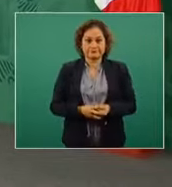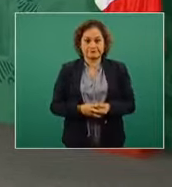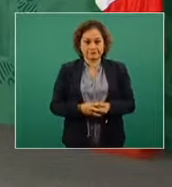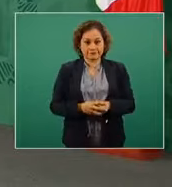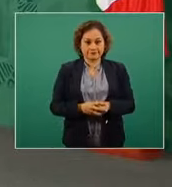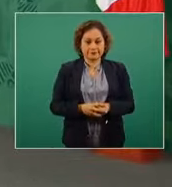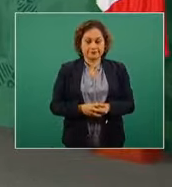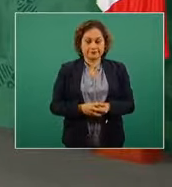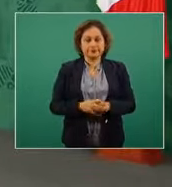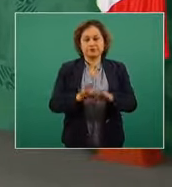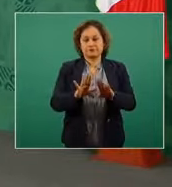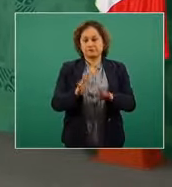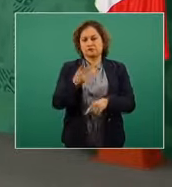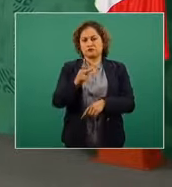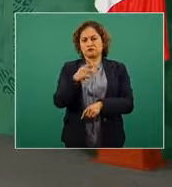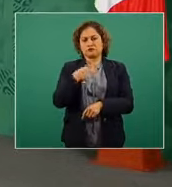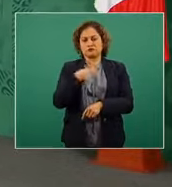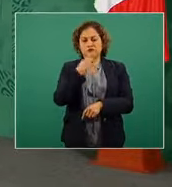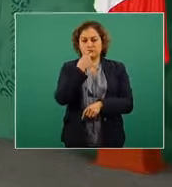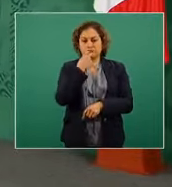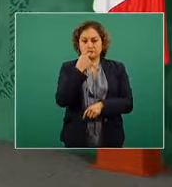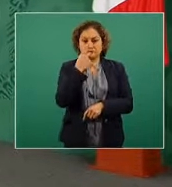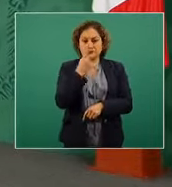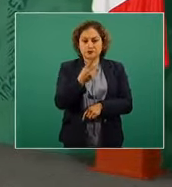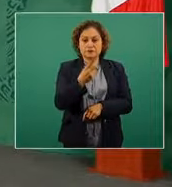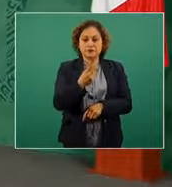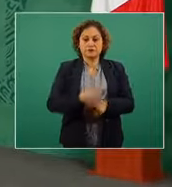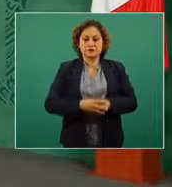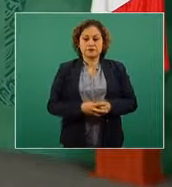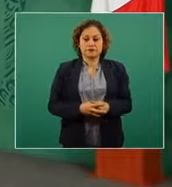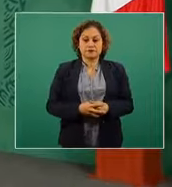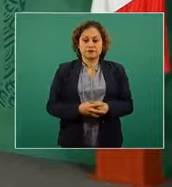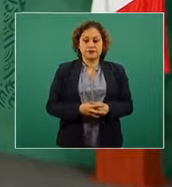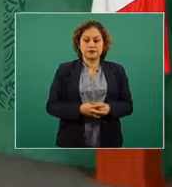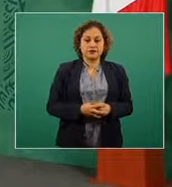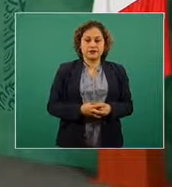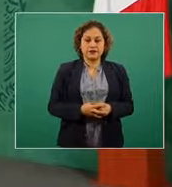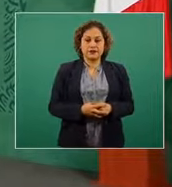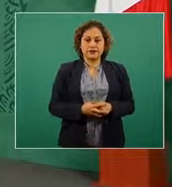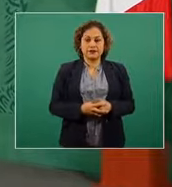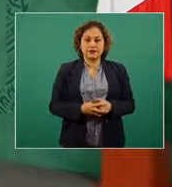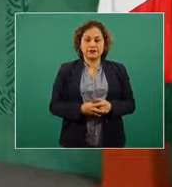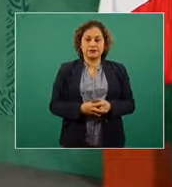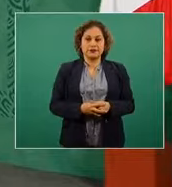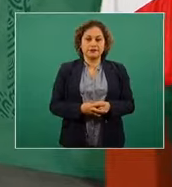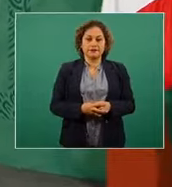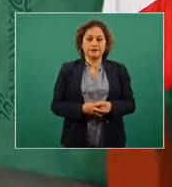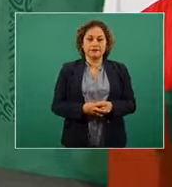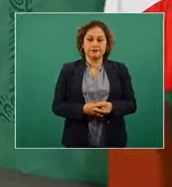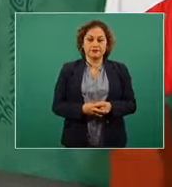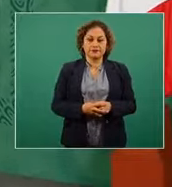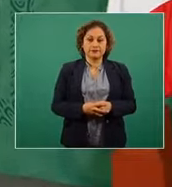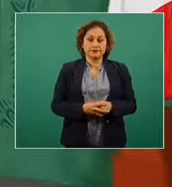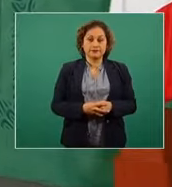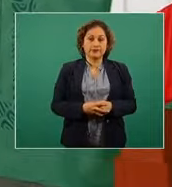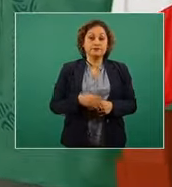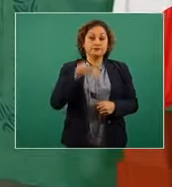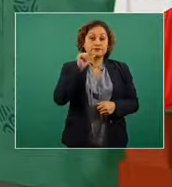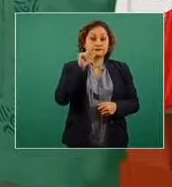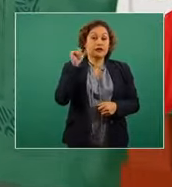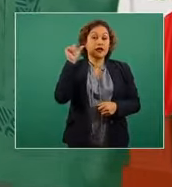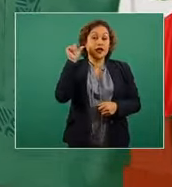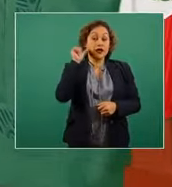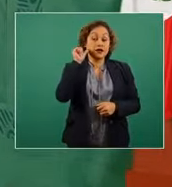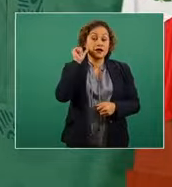Decirles que ayer por la tarde-noche, esto en